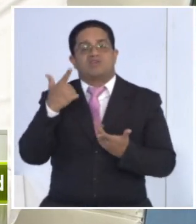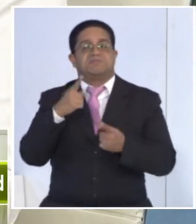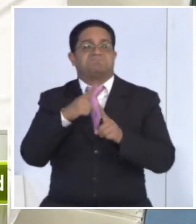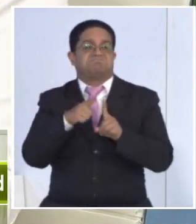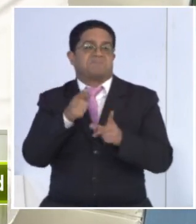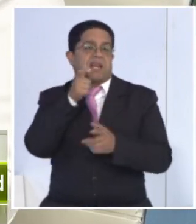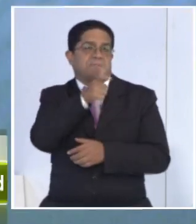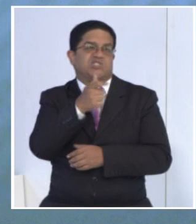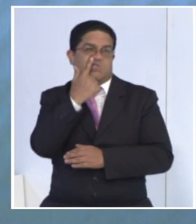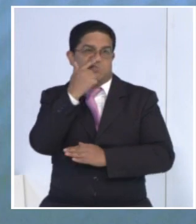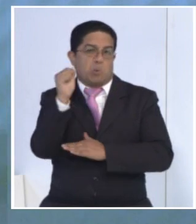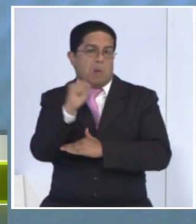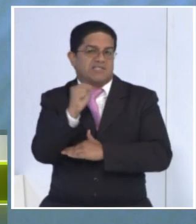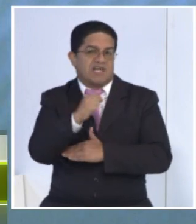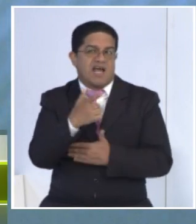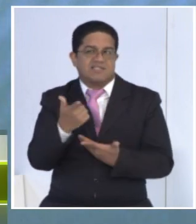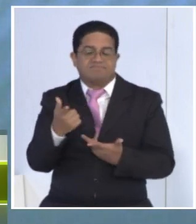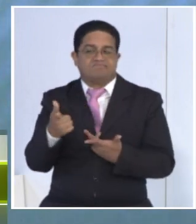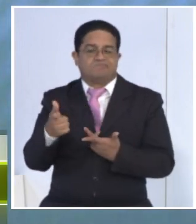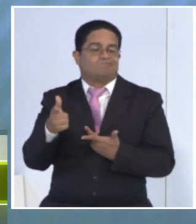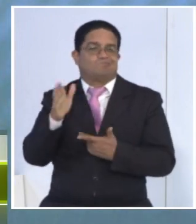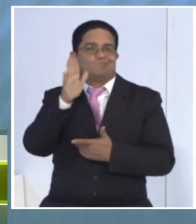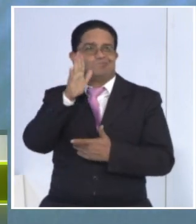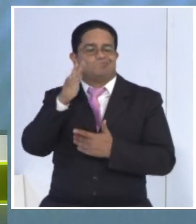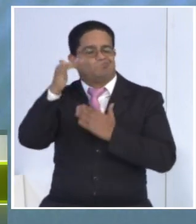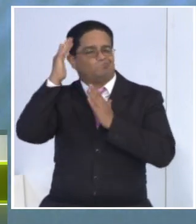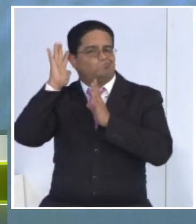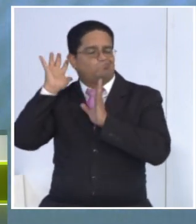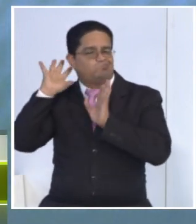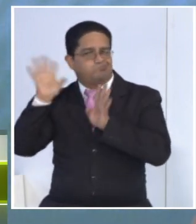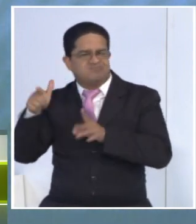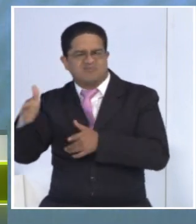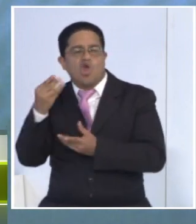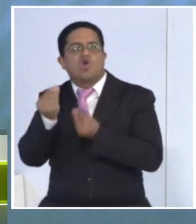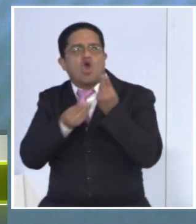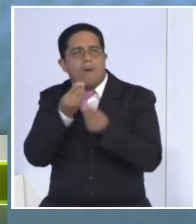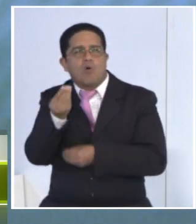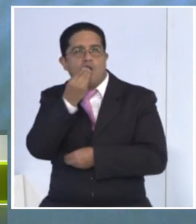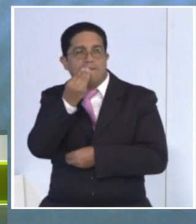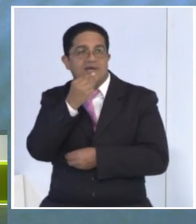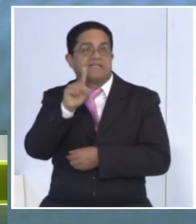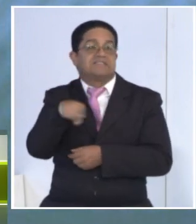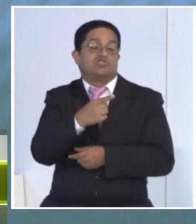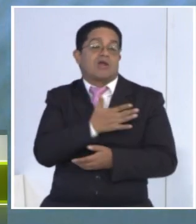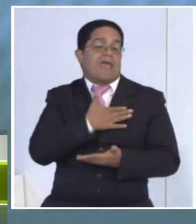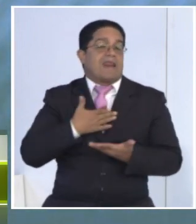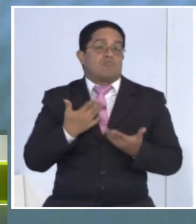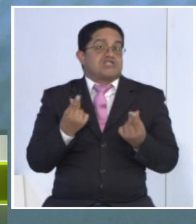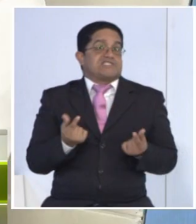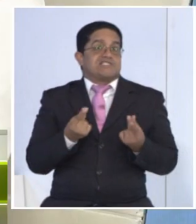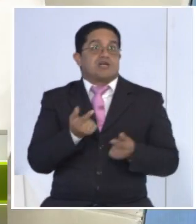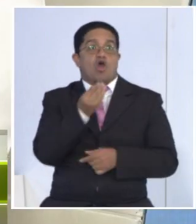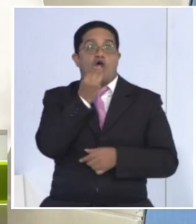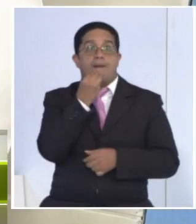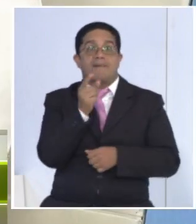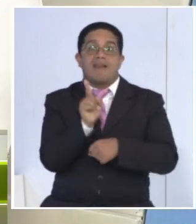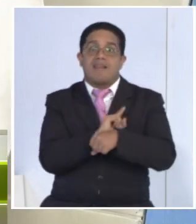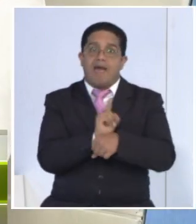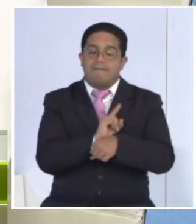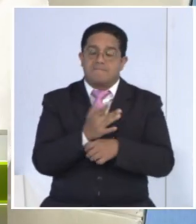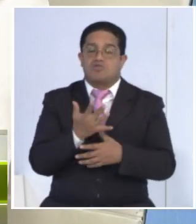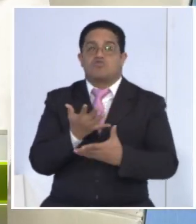atención necesaria, qué estamos comiendo, a qué hora estamos comiendo y cómo lo estamos haciendo, sino que queremos comer rápido y salir rápidamente de